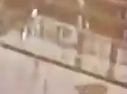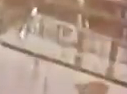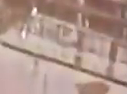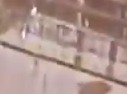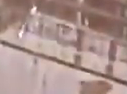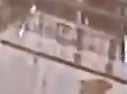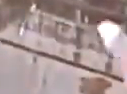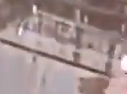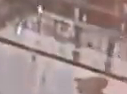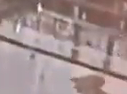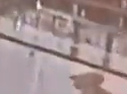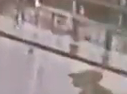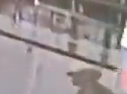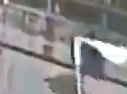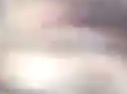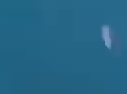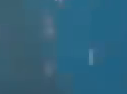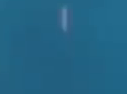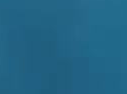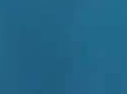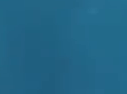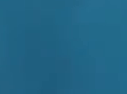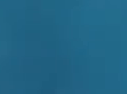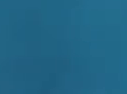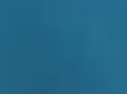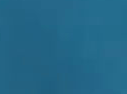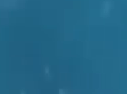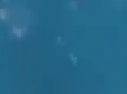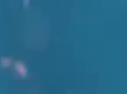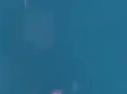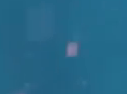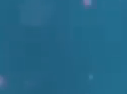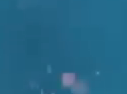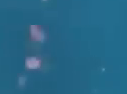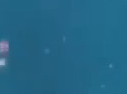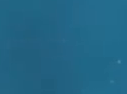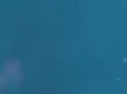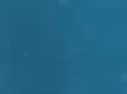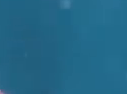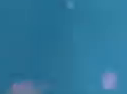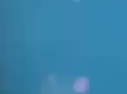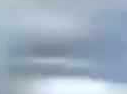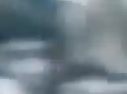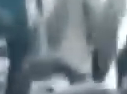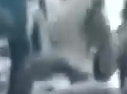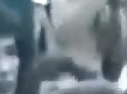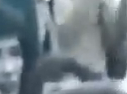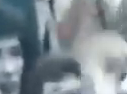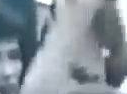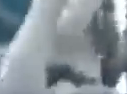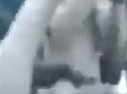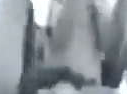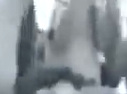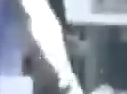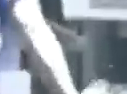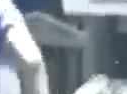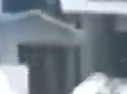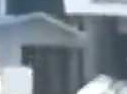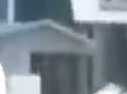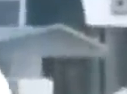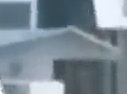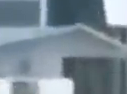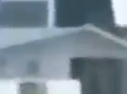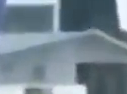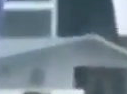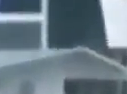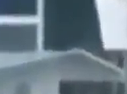El pueblo venezolano tiene dignidad, tiene coraje, tiene honor y lo ha demostrado hoy, día para la historia. El pueblo venezolano le va a